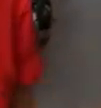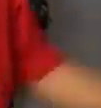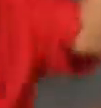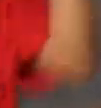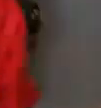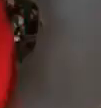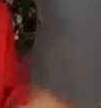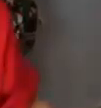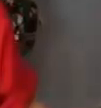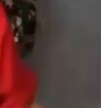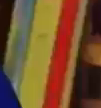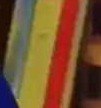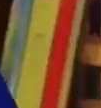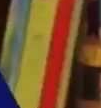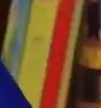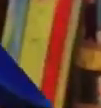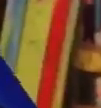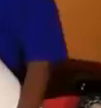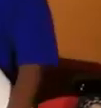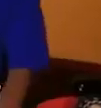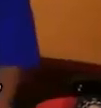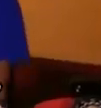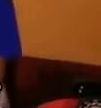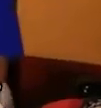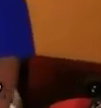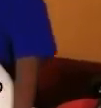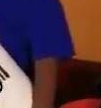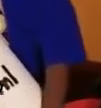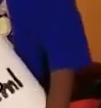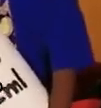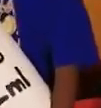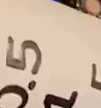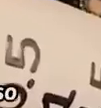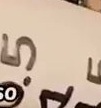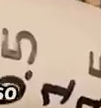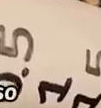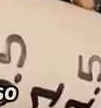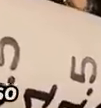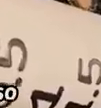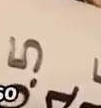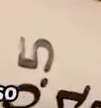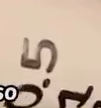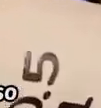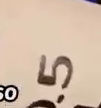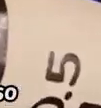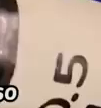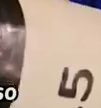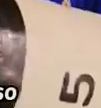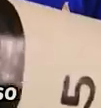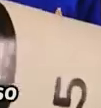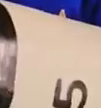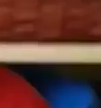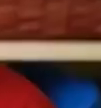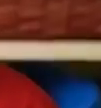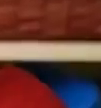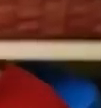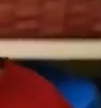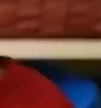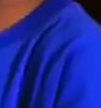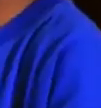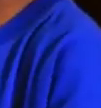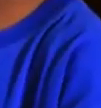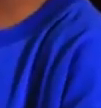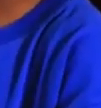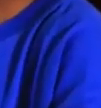pena, qué papelazo! ¿Tú has jugado a la pelota? Pues atiéndeme, hazme caso.